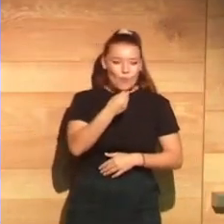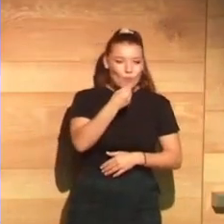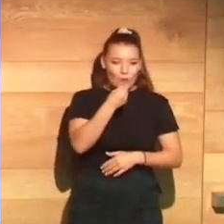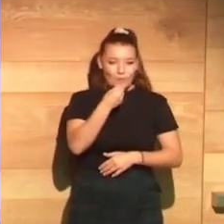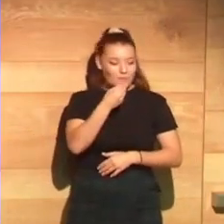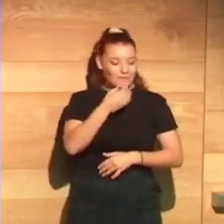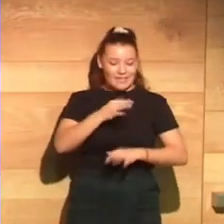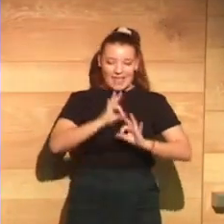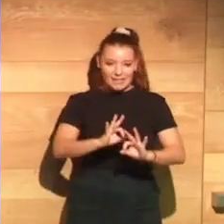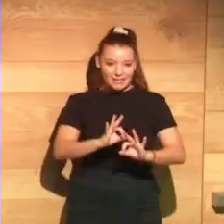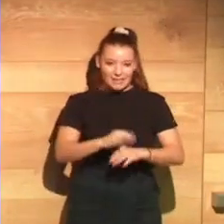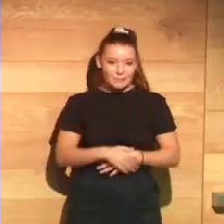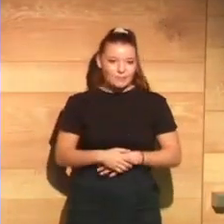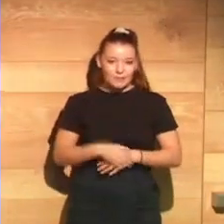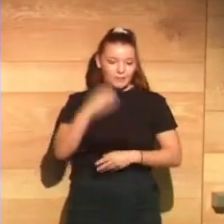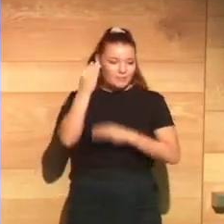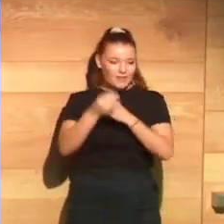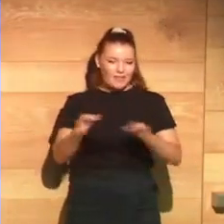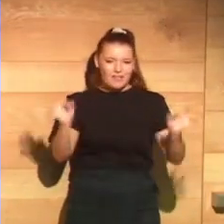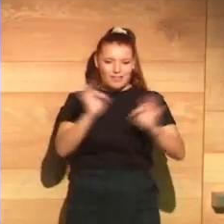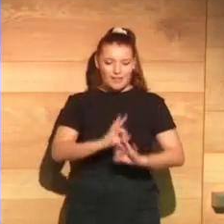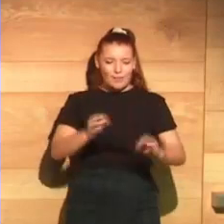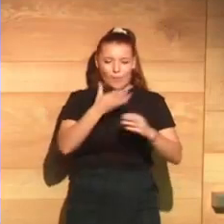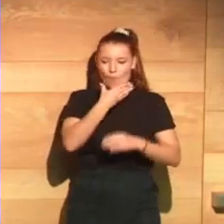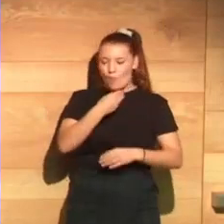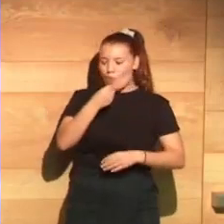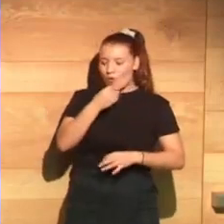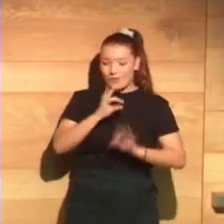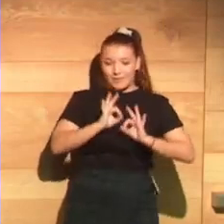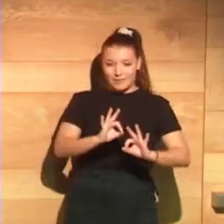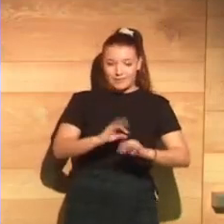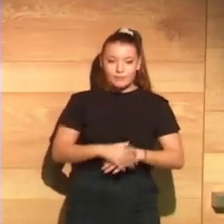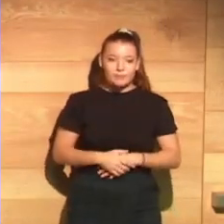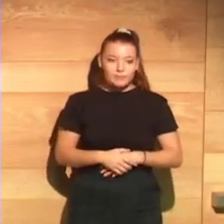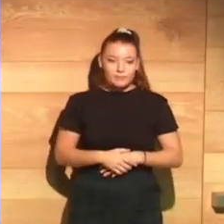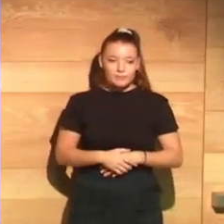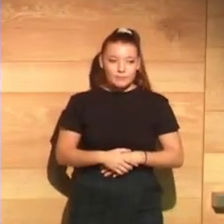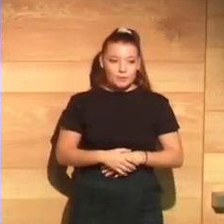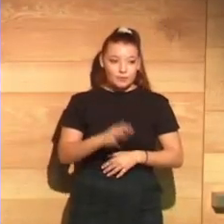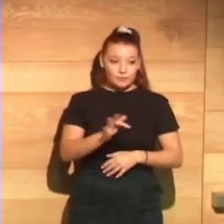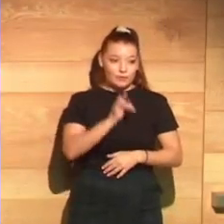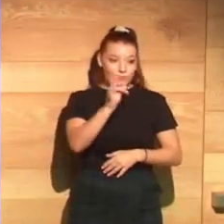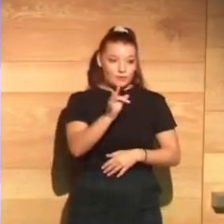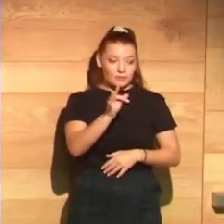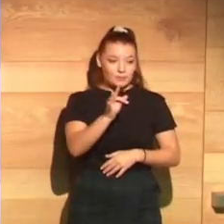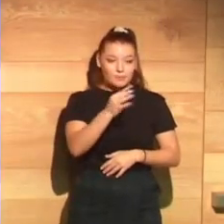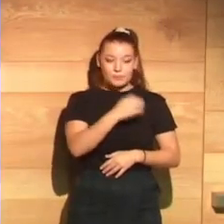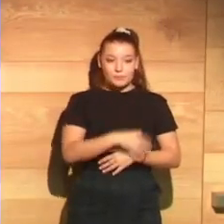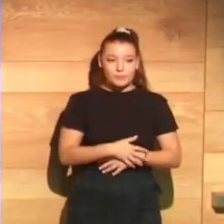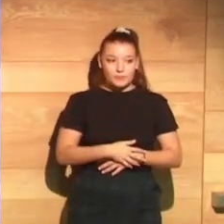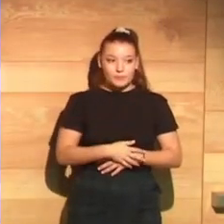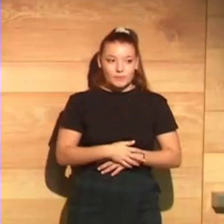bellísima y punto, vamos, no hace falta hacerse nada porque bella era, las cosas como son, es que es así. Pero tuvo además